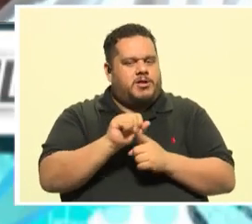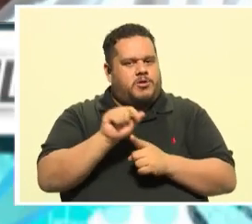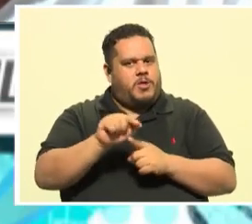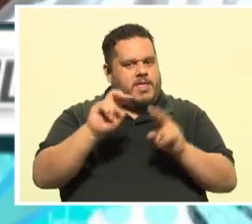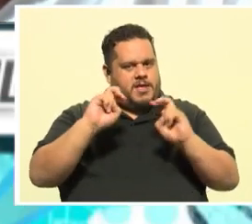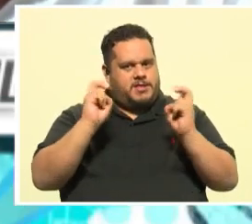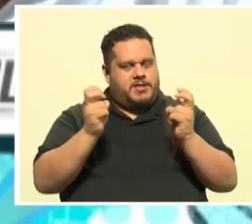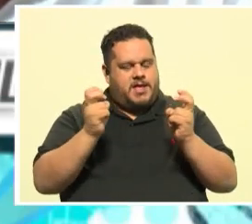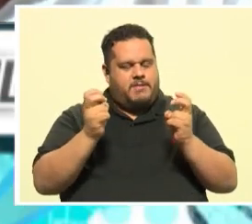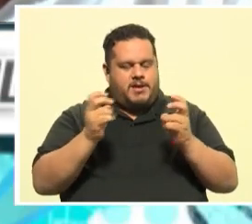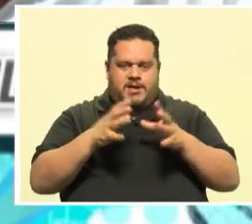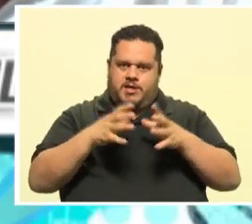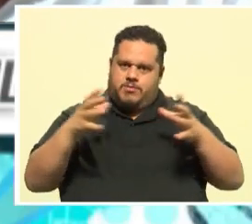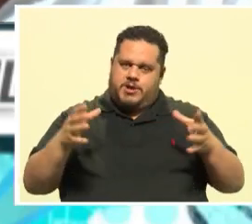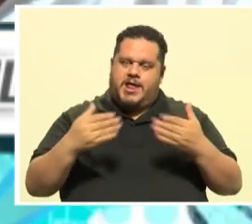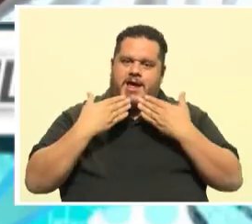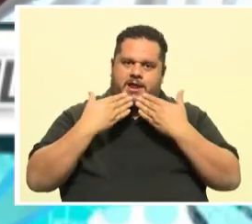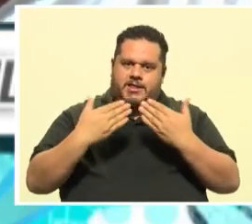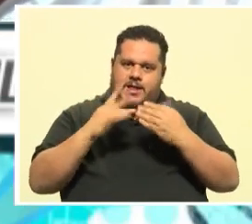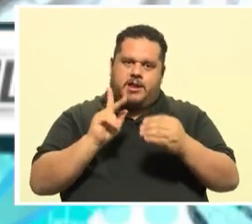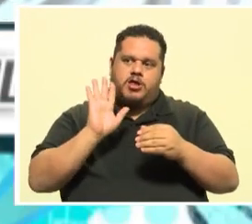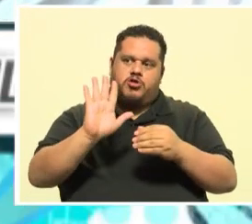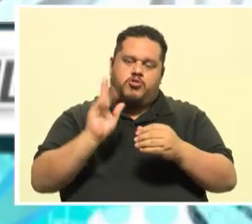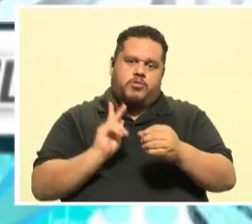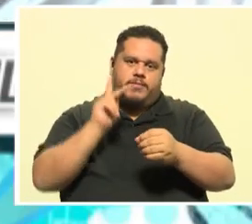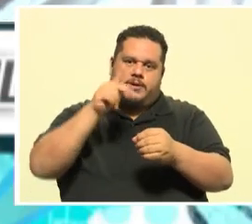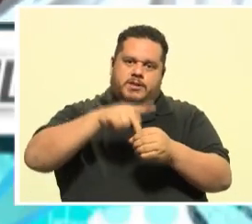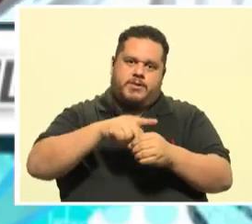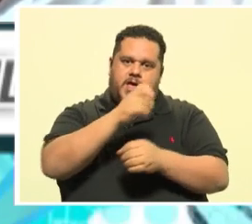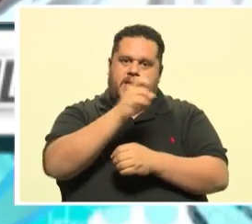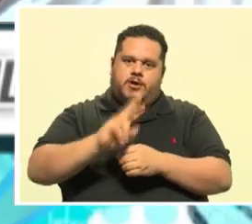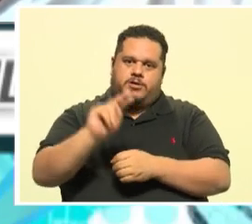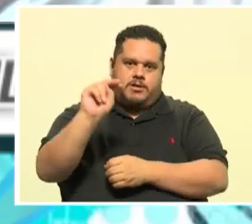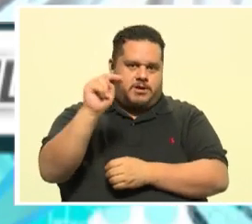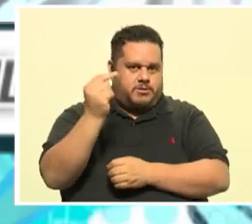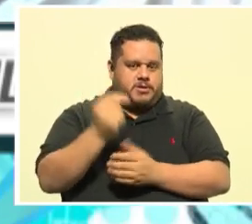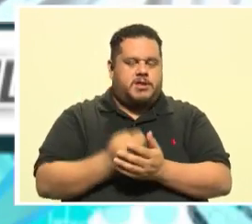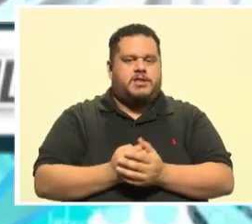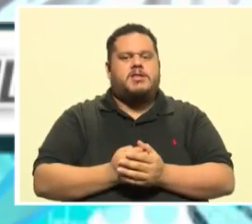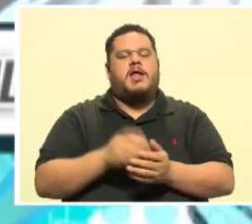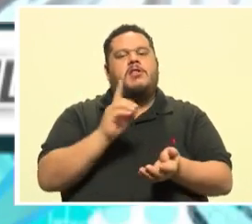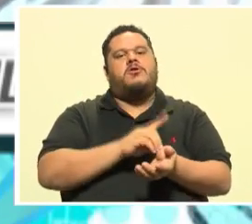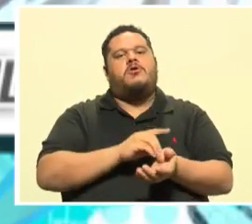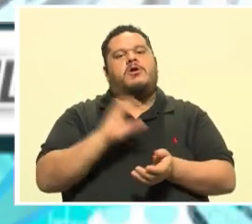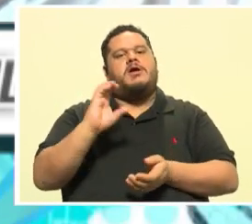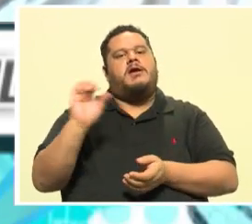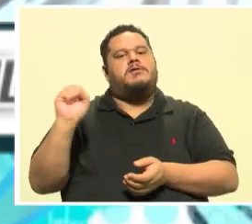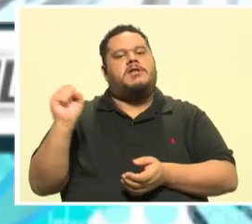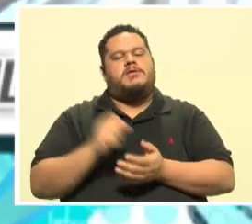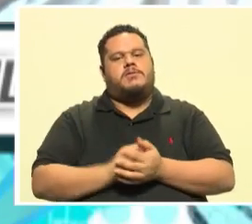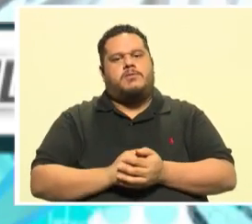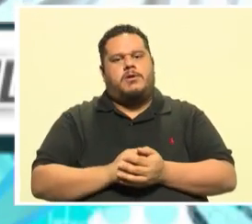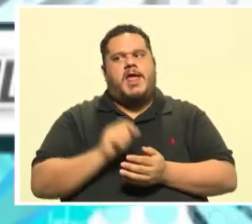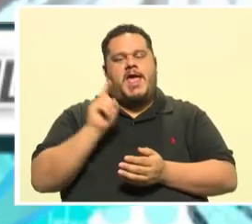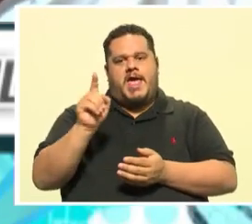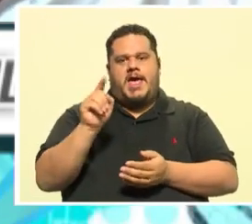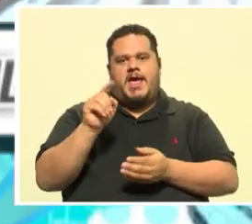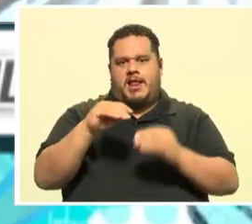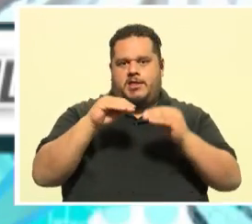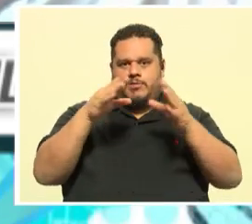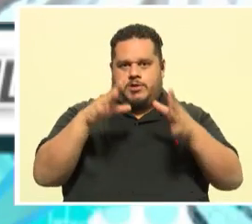todo el mundo vigilando. Eso va a meter una enorme presión interna en cada una de nuestras naciones.